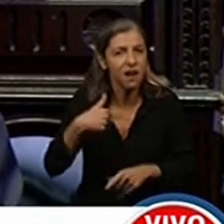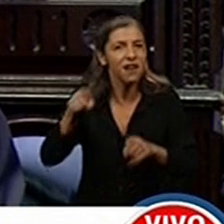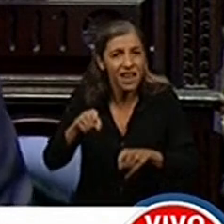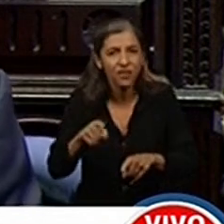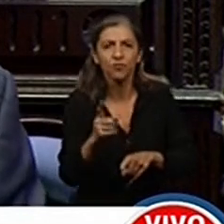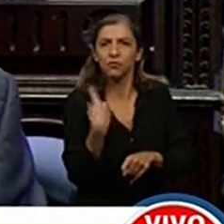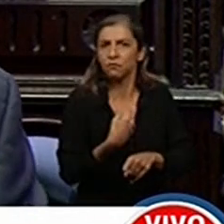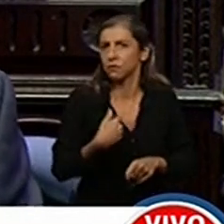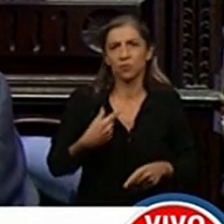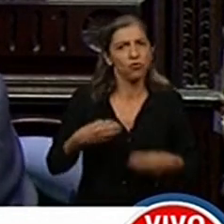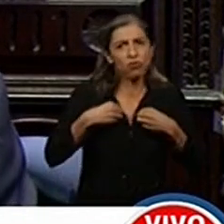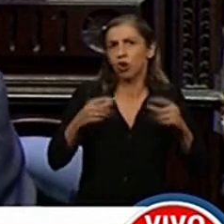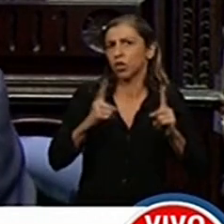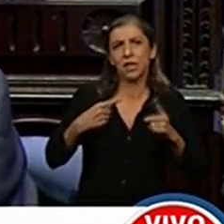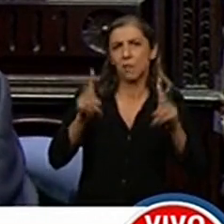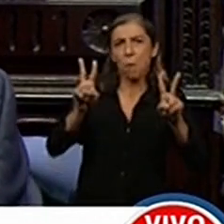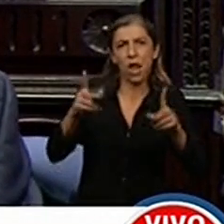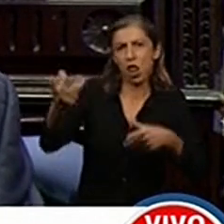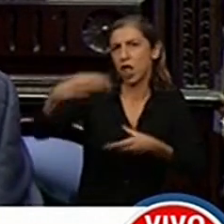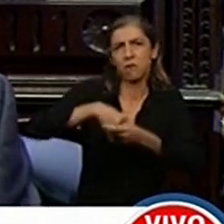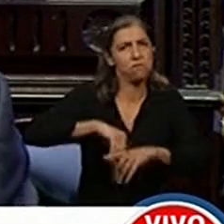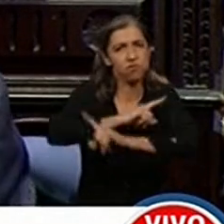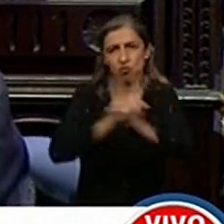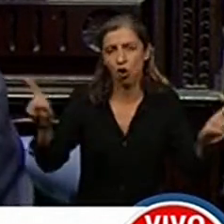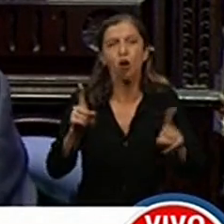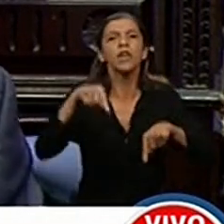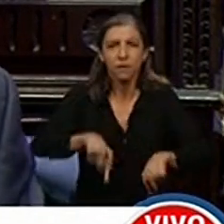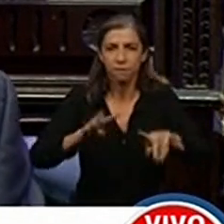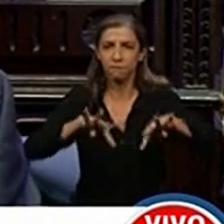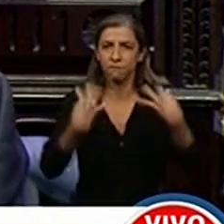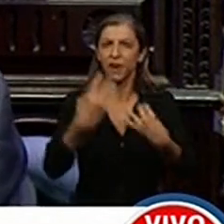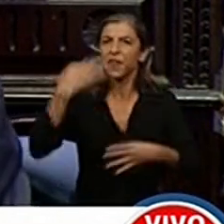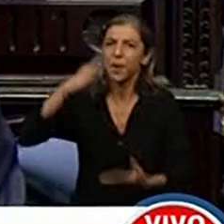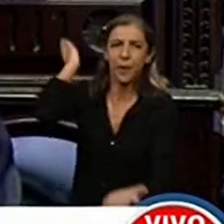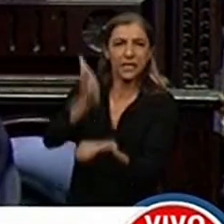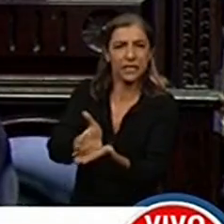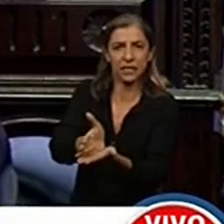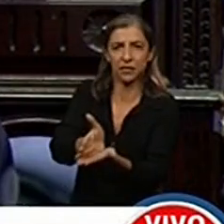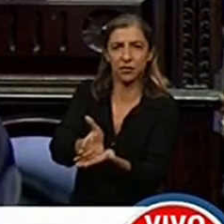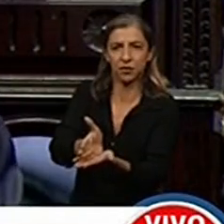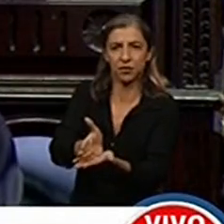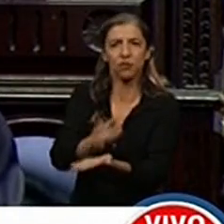Sientan dignidad y esta Cámara debe sancionarlo, debe pedir una sanción.